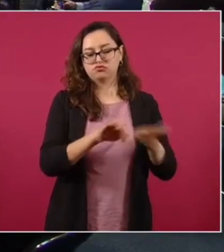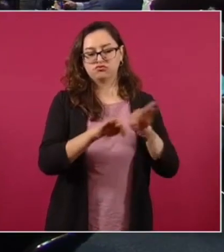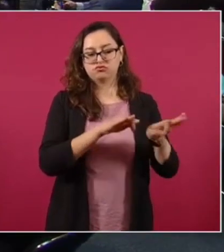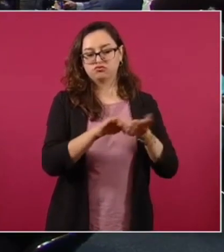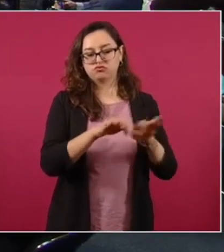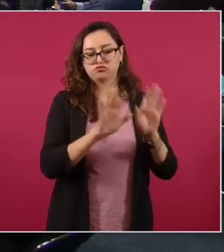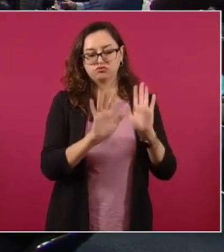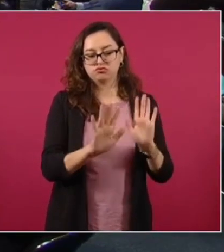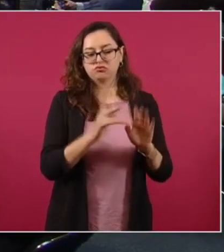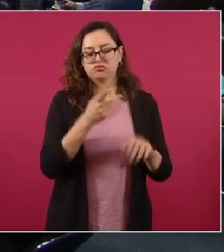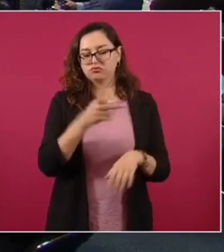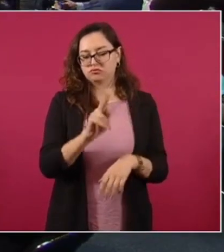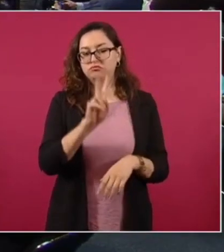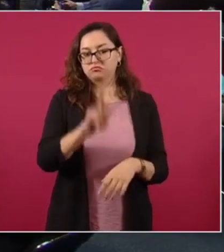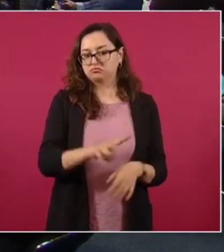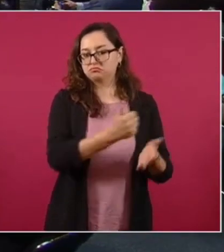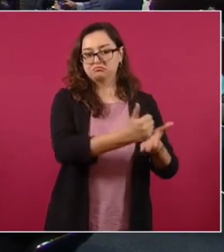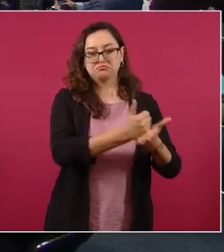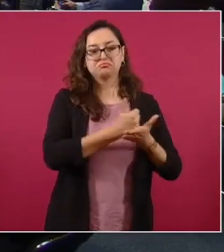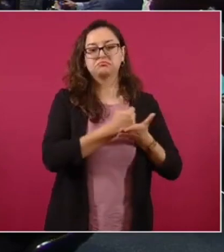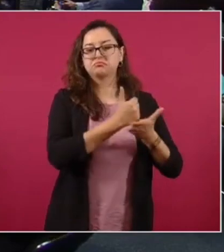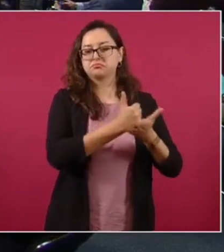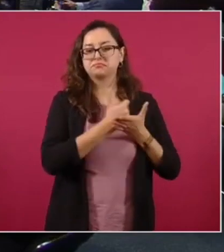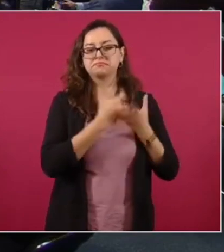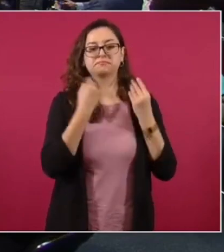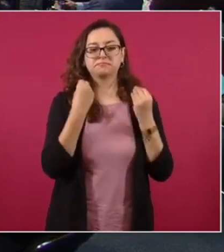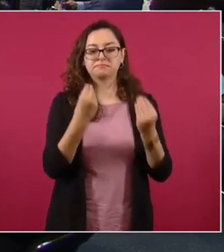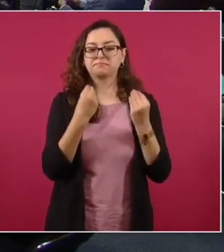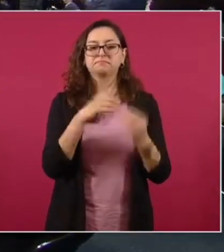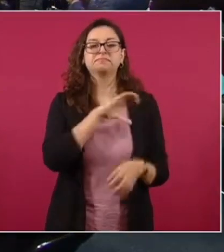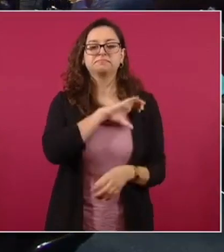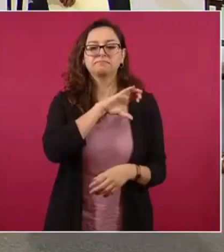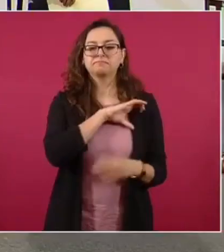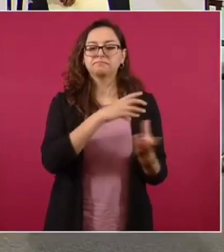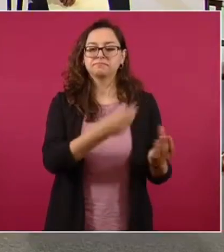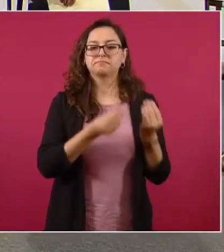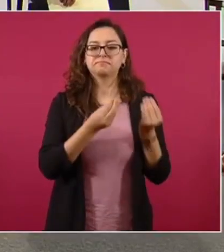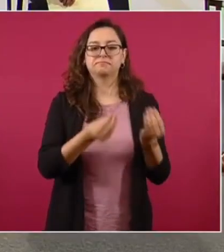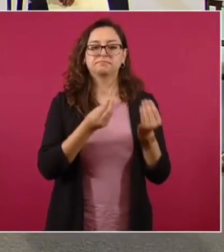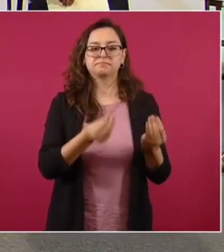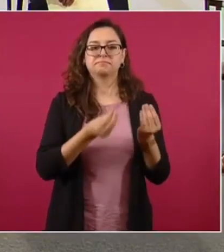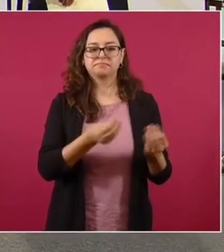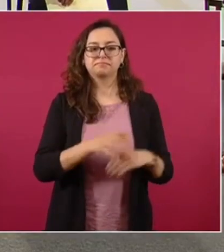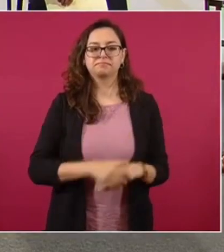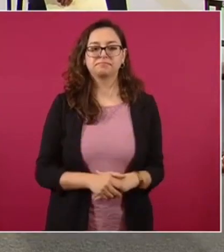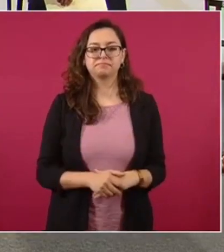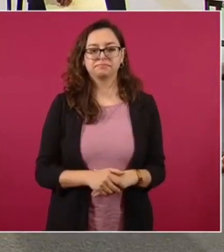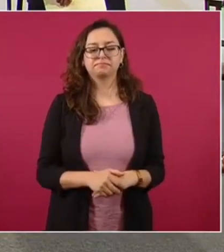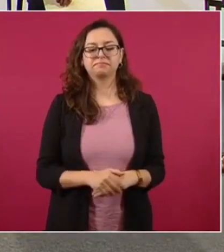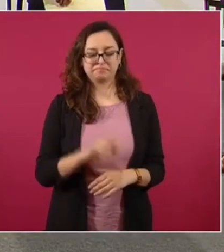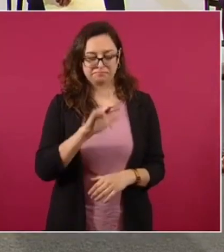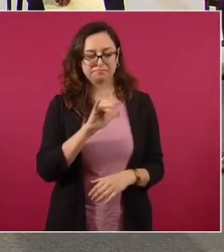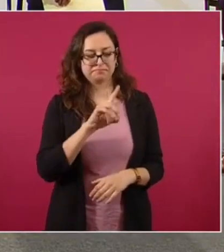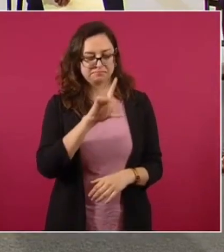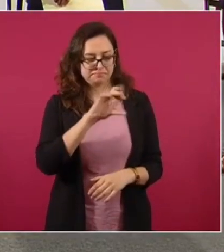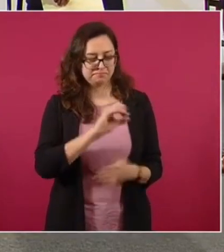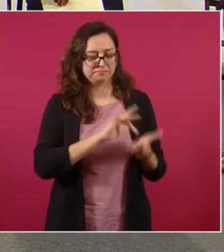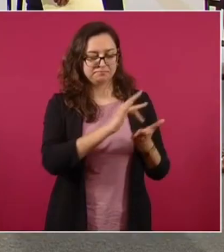y nos ayuda mucho, mucho, mucho, mucho, y lo estimamos mucho, mucho, a Ricardo.